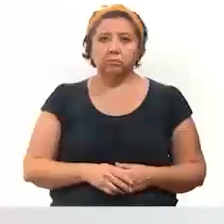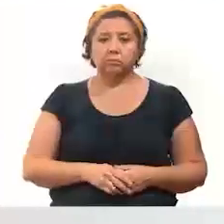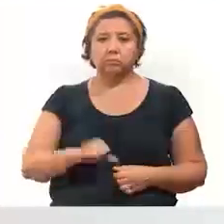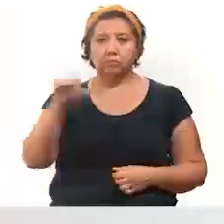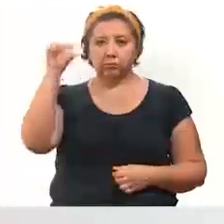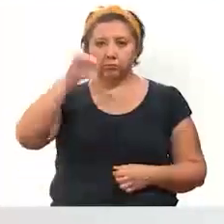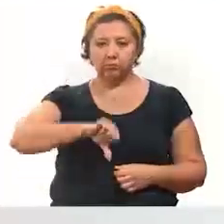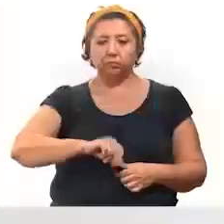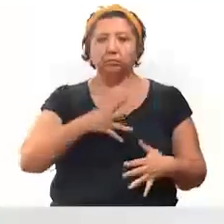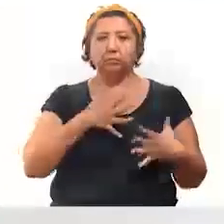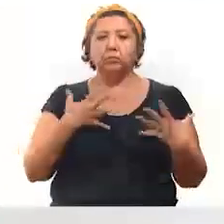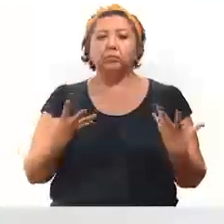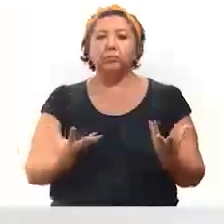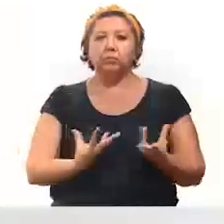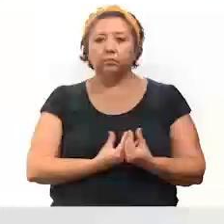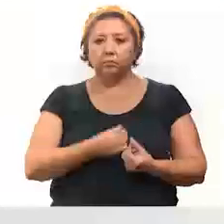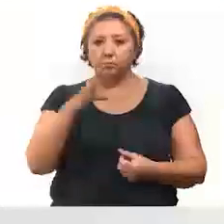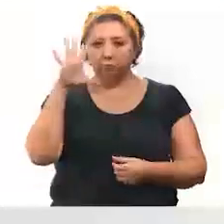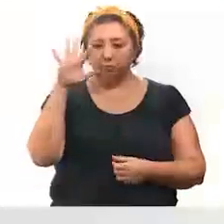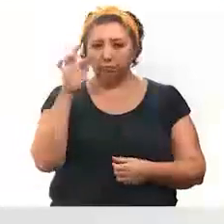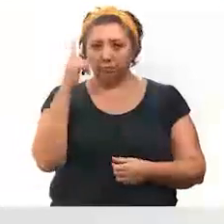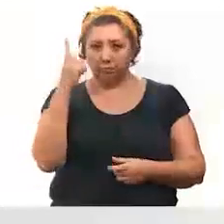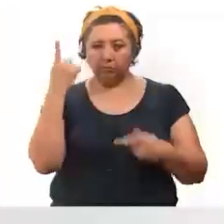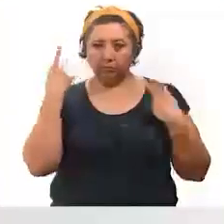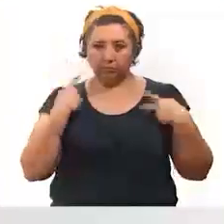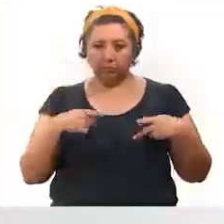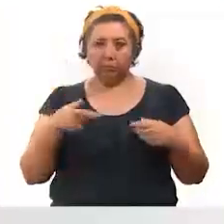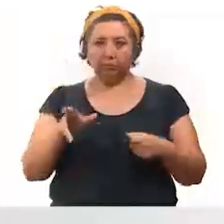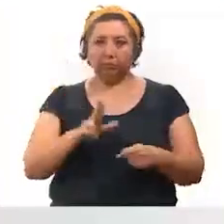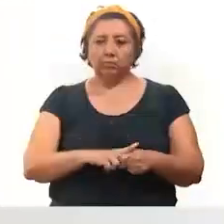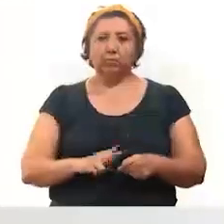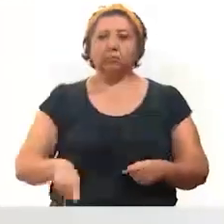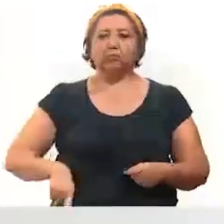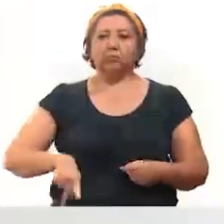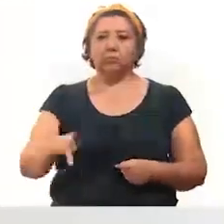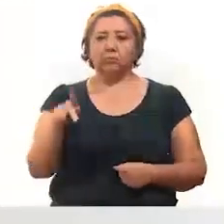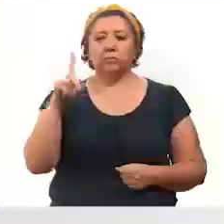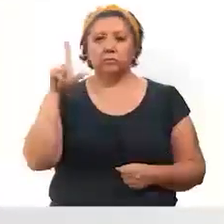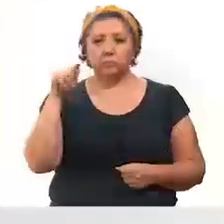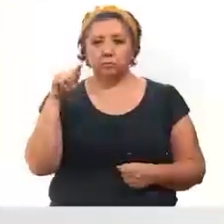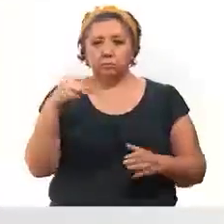diarios. El día de hoy tenemos 41 pacientes en hospitales públicos,